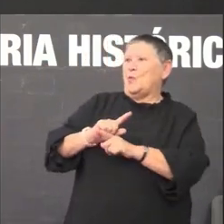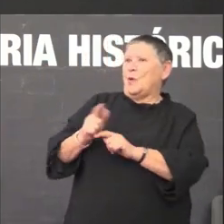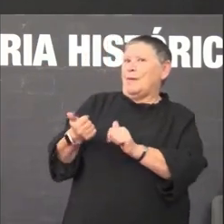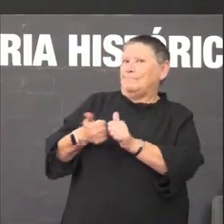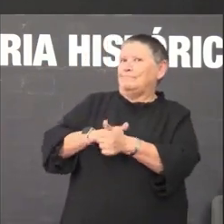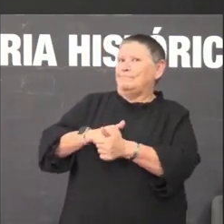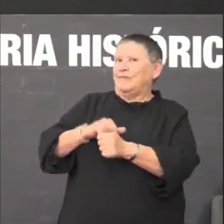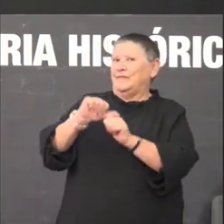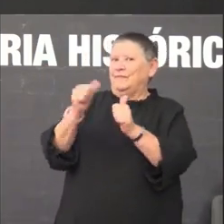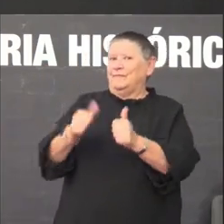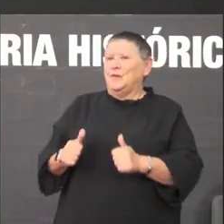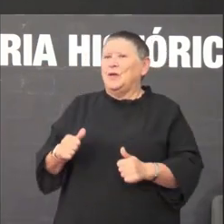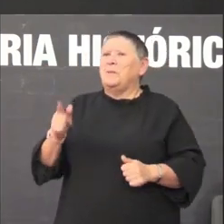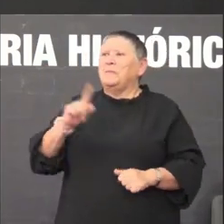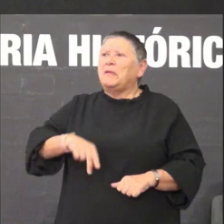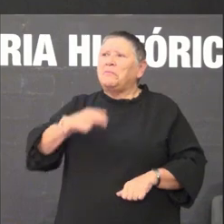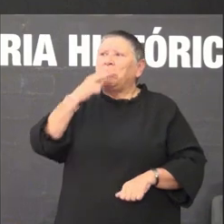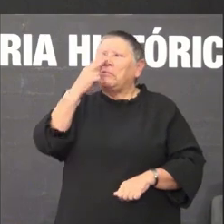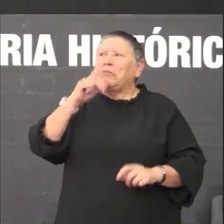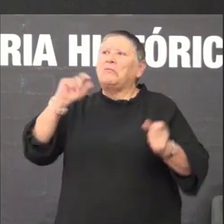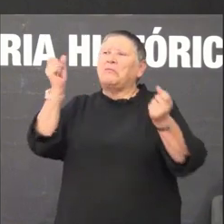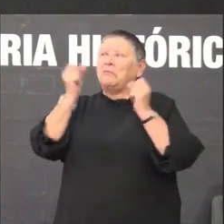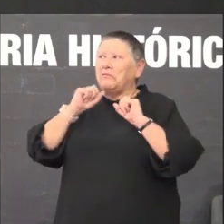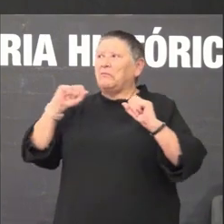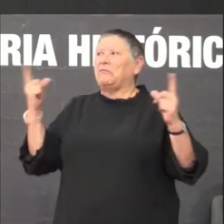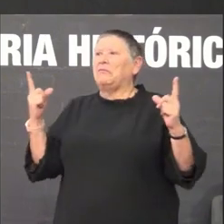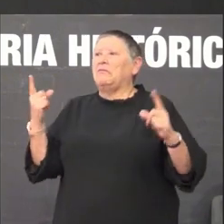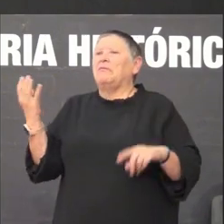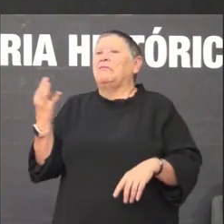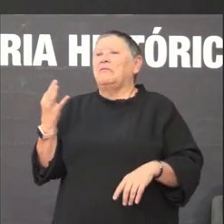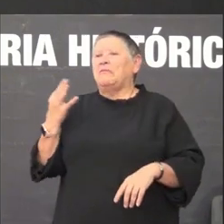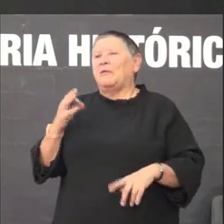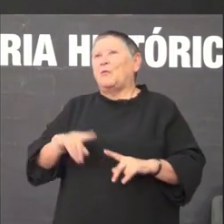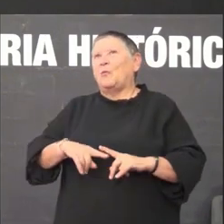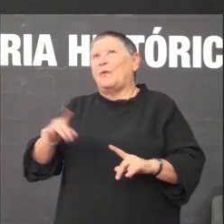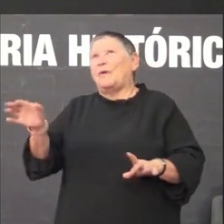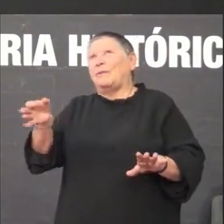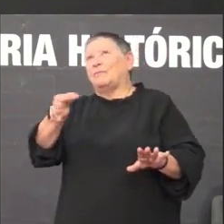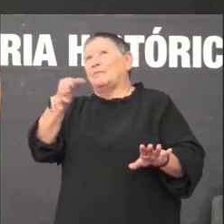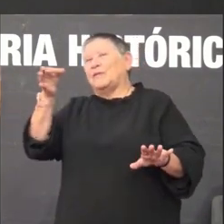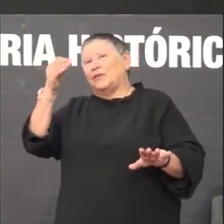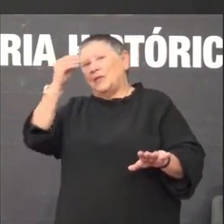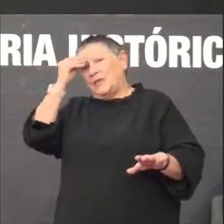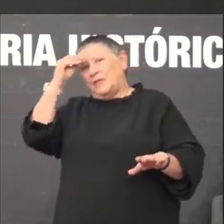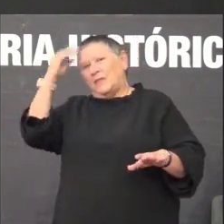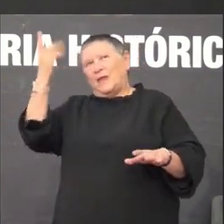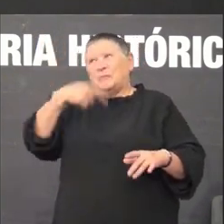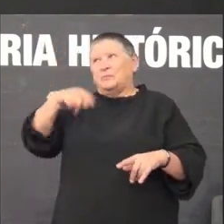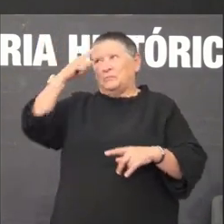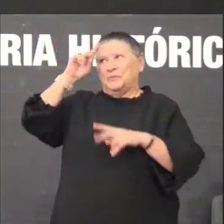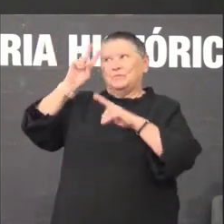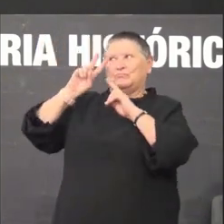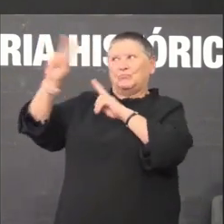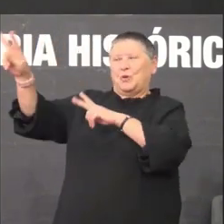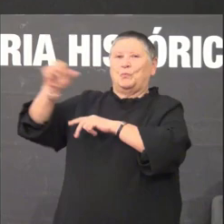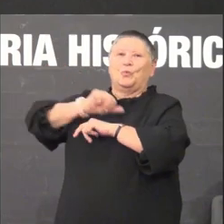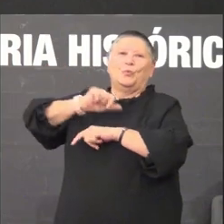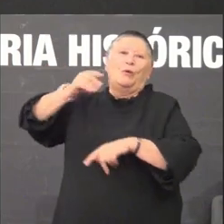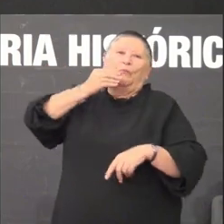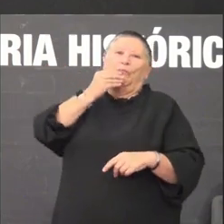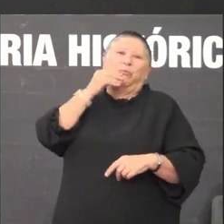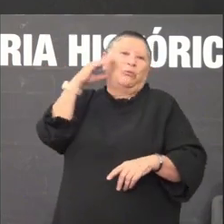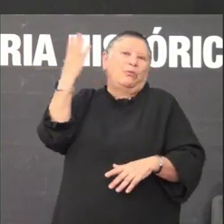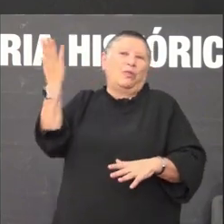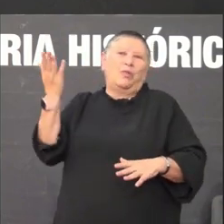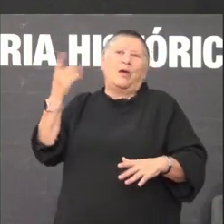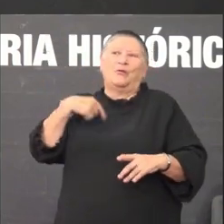tamén descubrir que ese ideal, moitas veces, que nos temos cara aos portugueses, que ademais nos aquí o 25 de abril casi